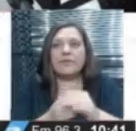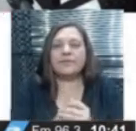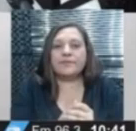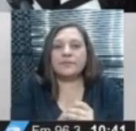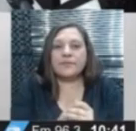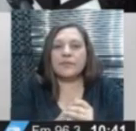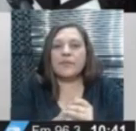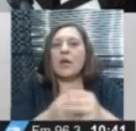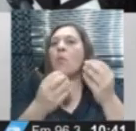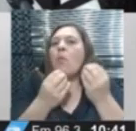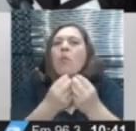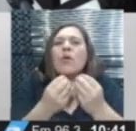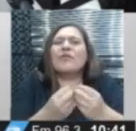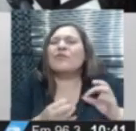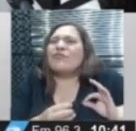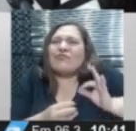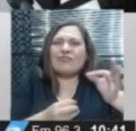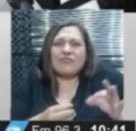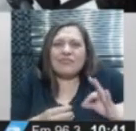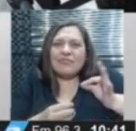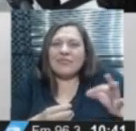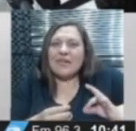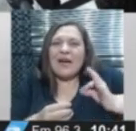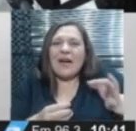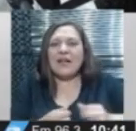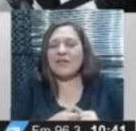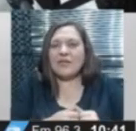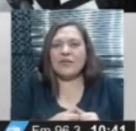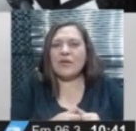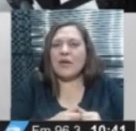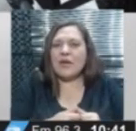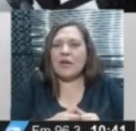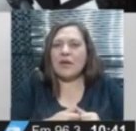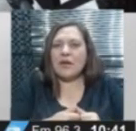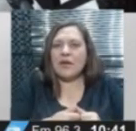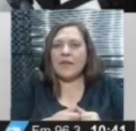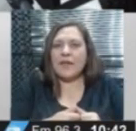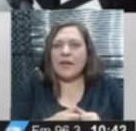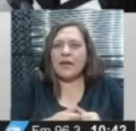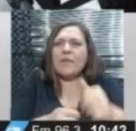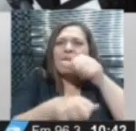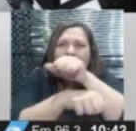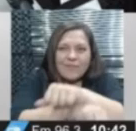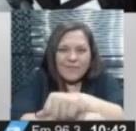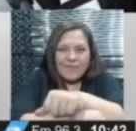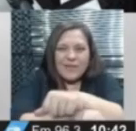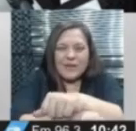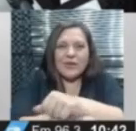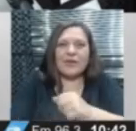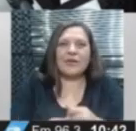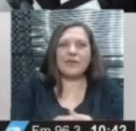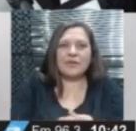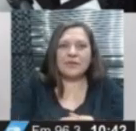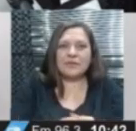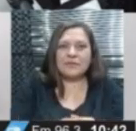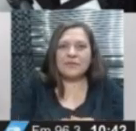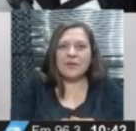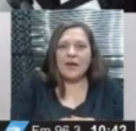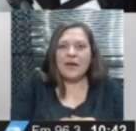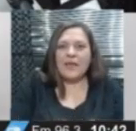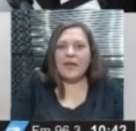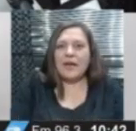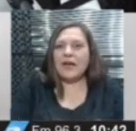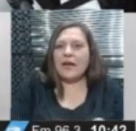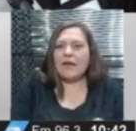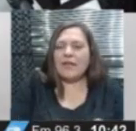esclavitud muchos años de sufrimiento de opresión de opresión eh por parte de de de muchos lados